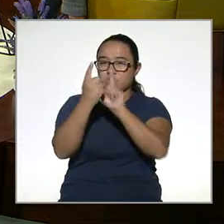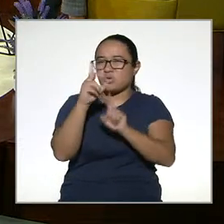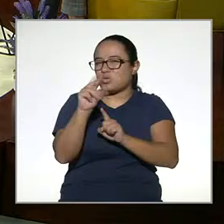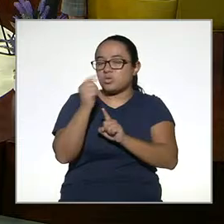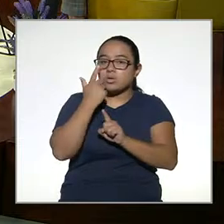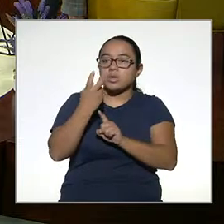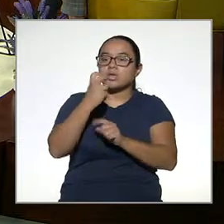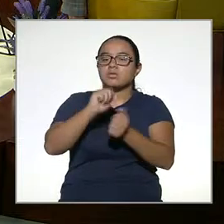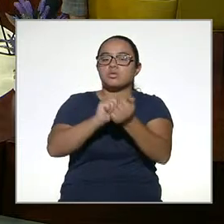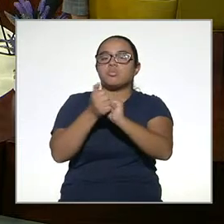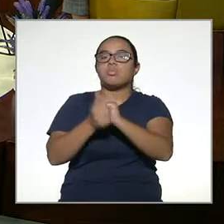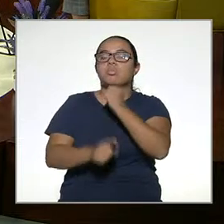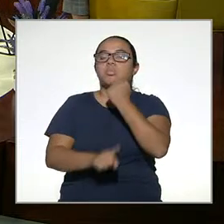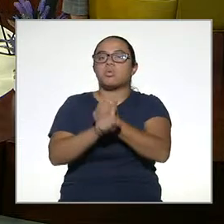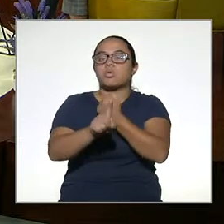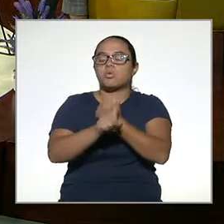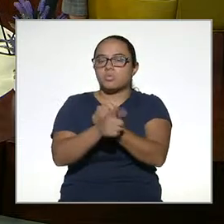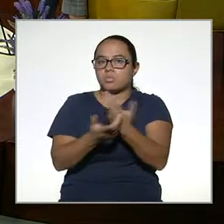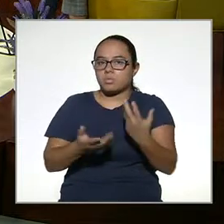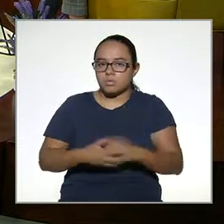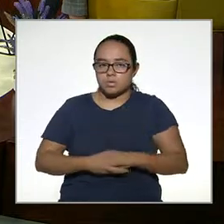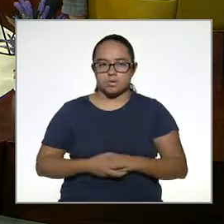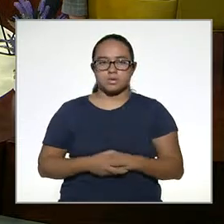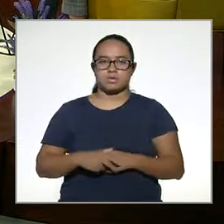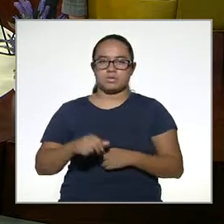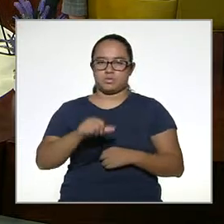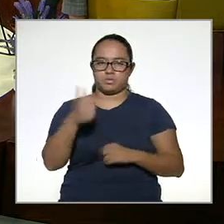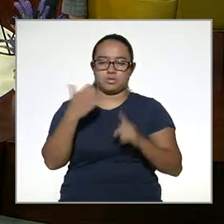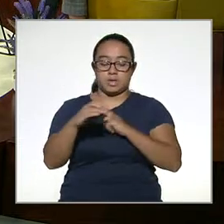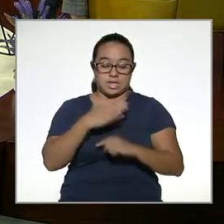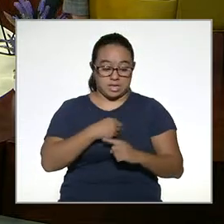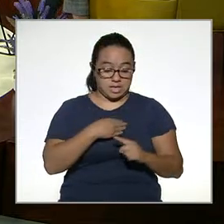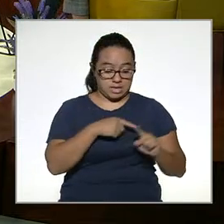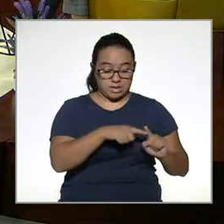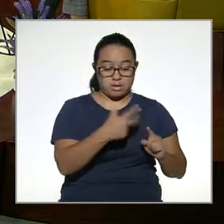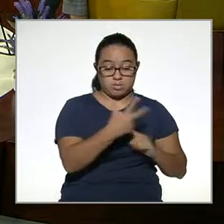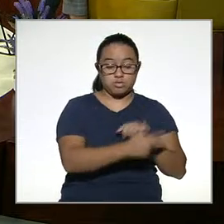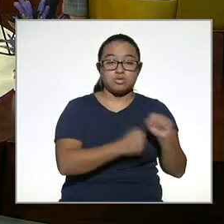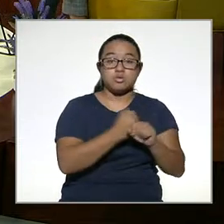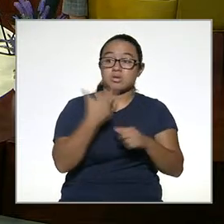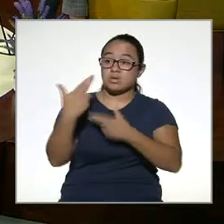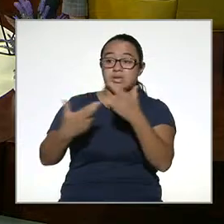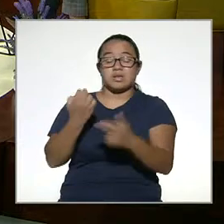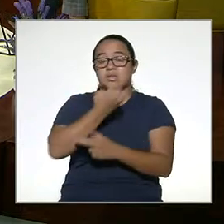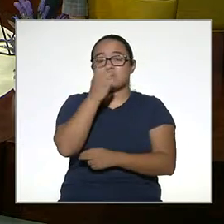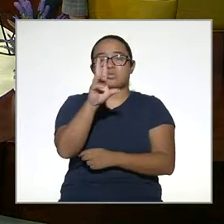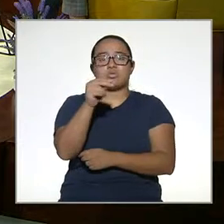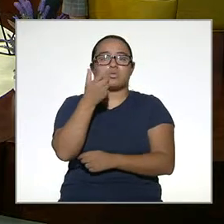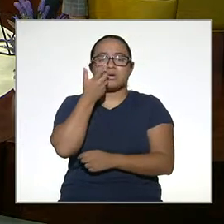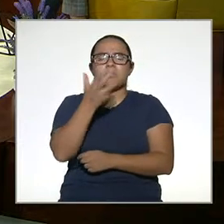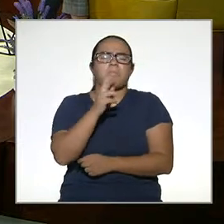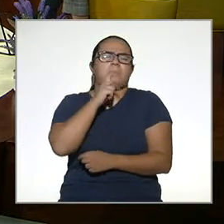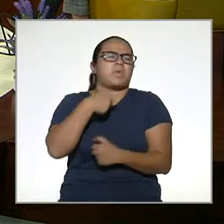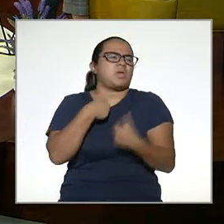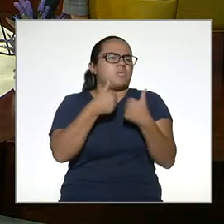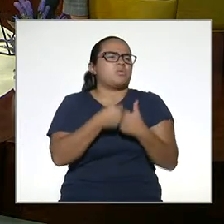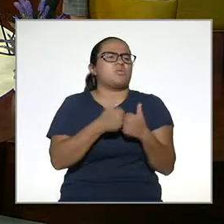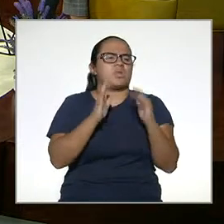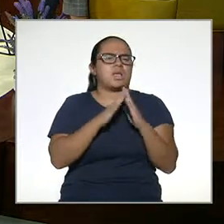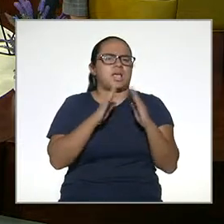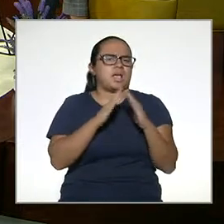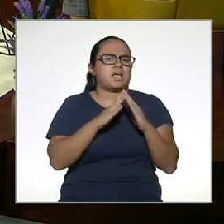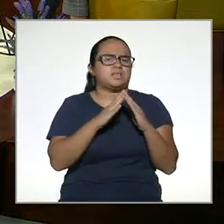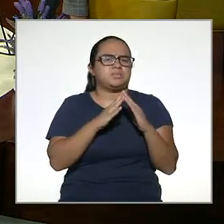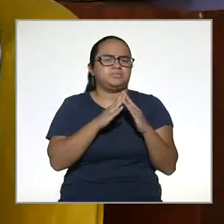problema? Nos dicen también, también en otro, mi hija tiene ocho años y ya no quiere regresar a la escuela. Dice que está mejor en casa y